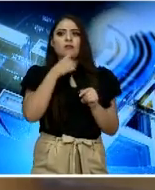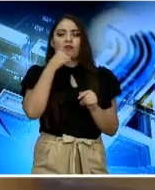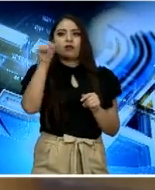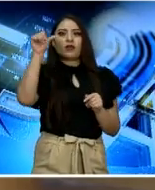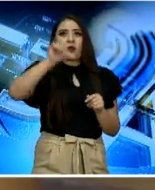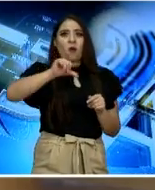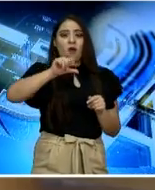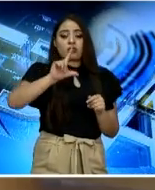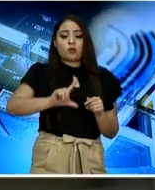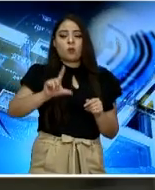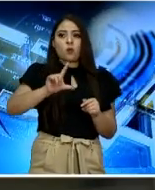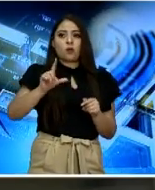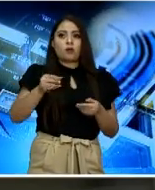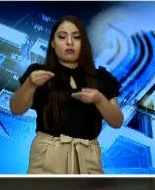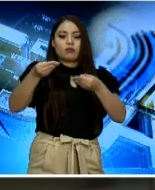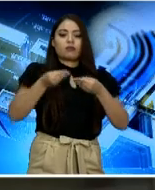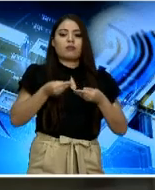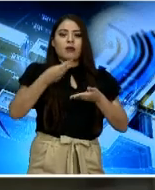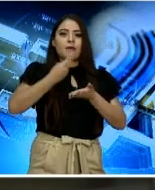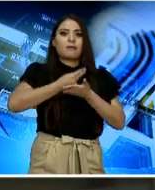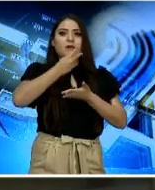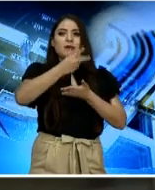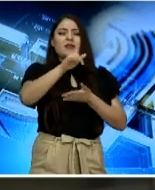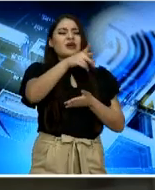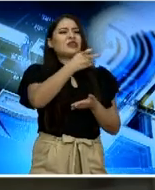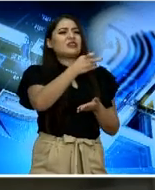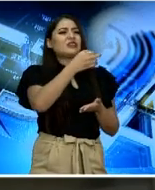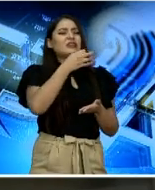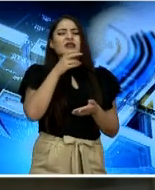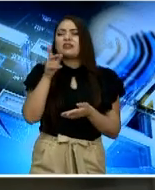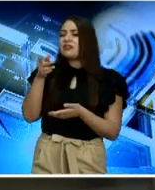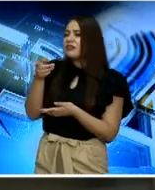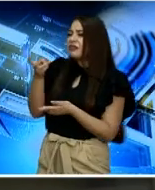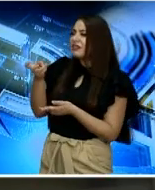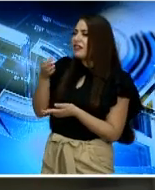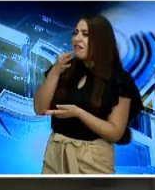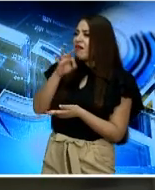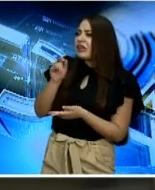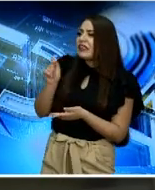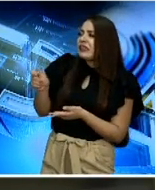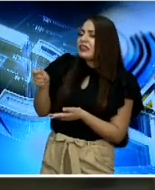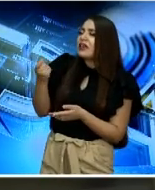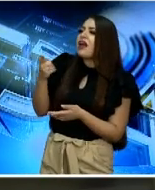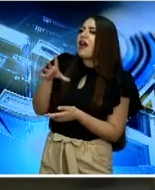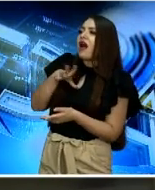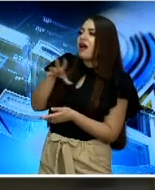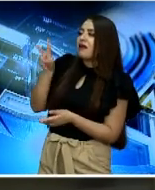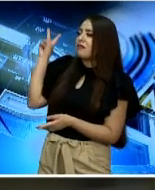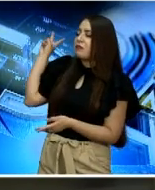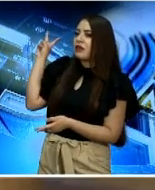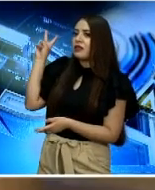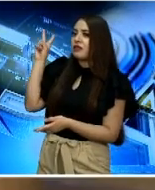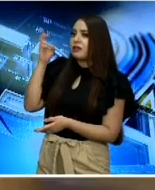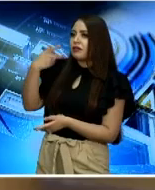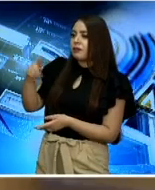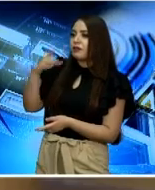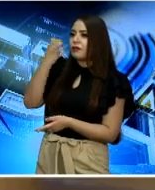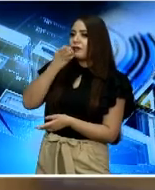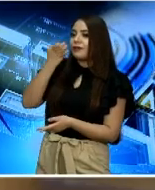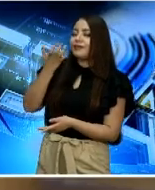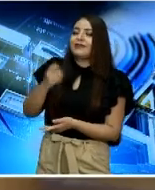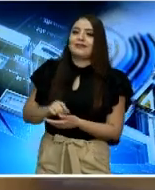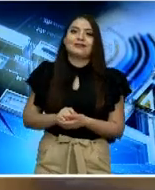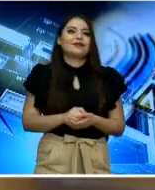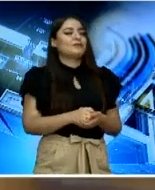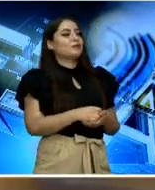viernes al evento. ¿El evento qué fue, Valeria? Es decir, ¿qué había el viernes en la escuelita? El viernes fueron las fotos